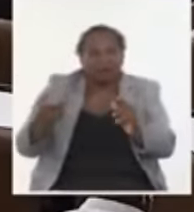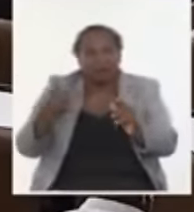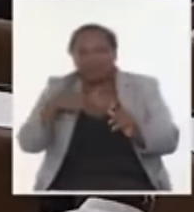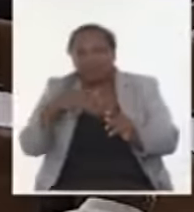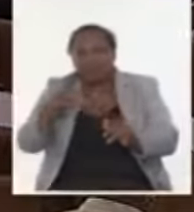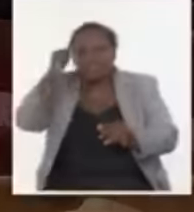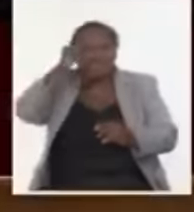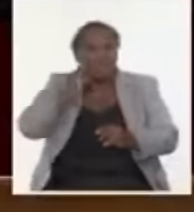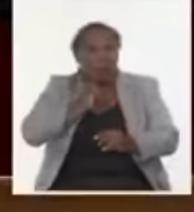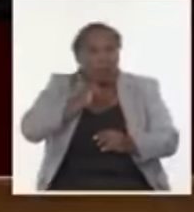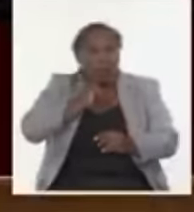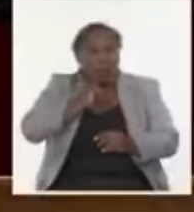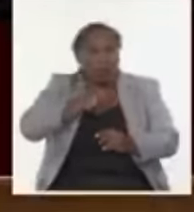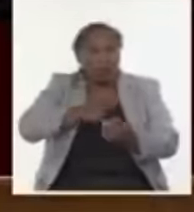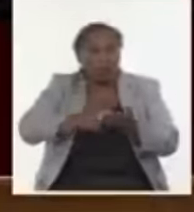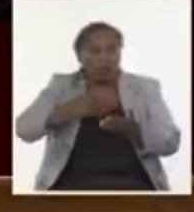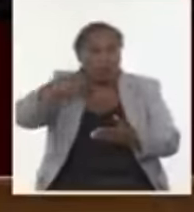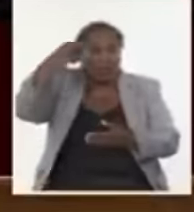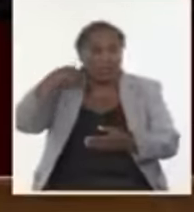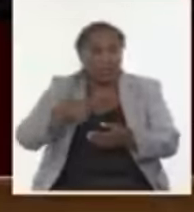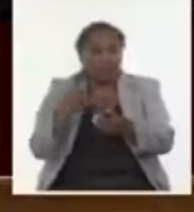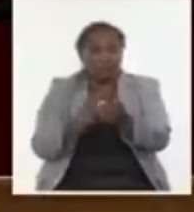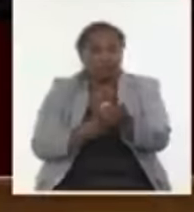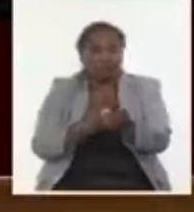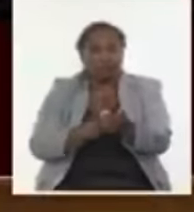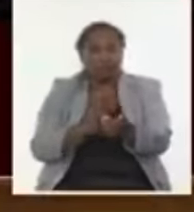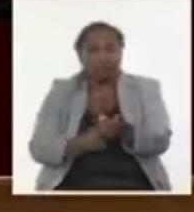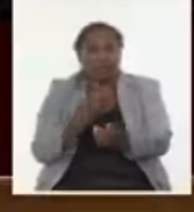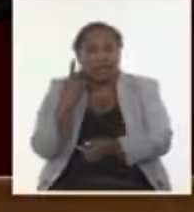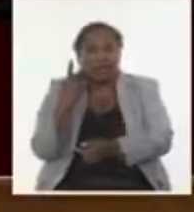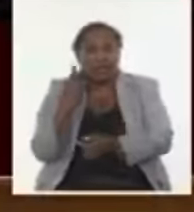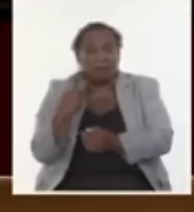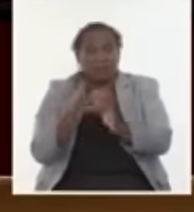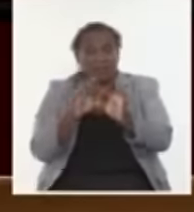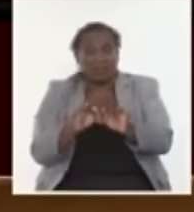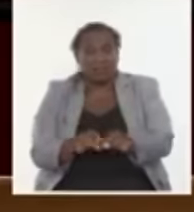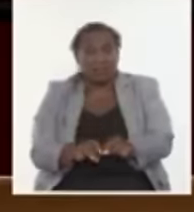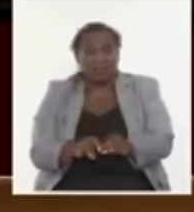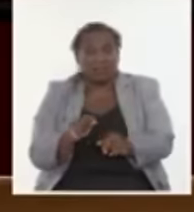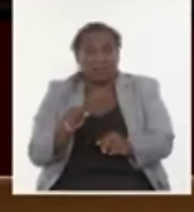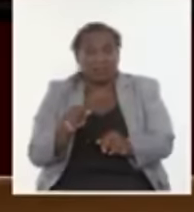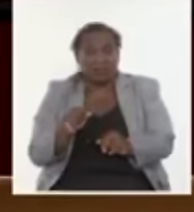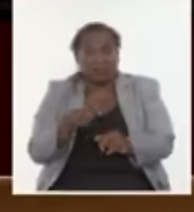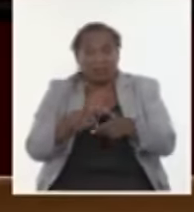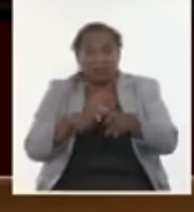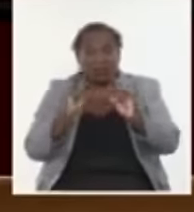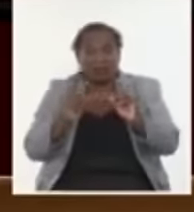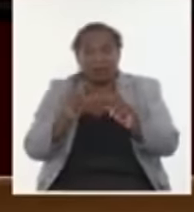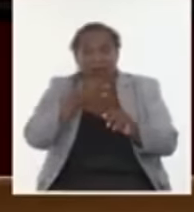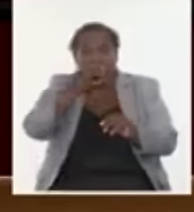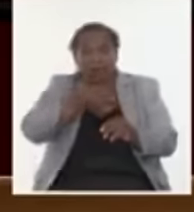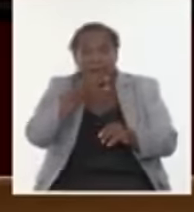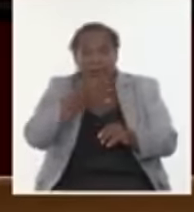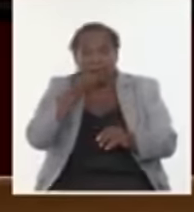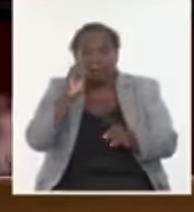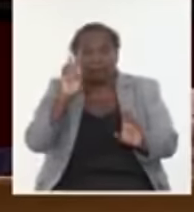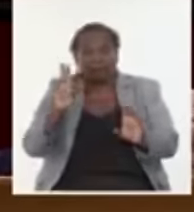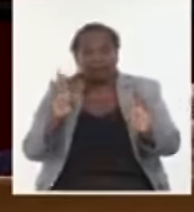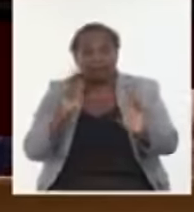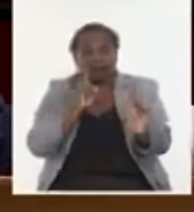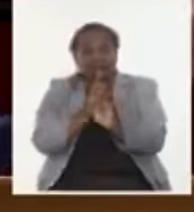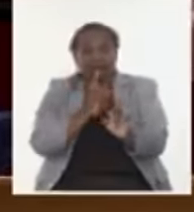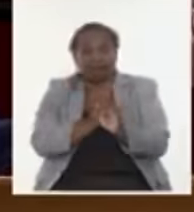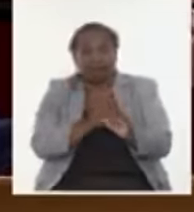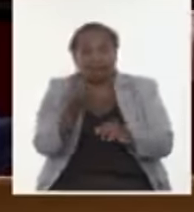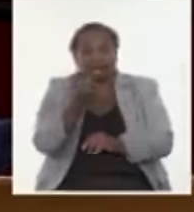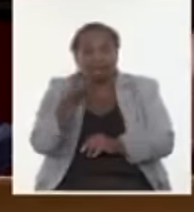sábado pasado, como ya es costumbre, el primer secretario dirigió la reunión, nos dijimos: vamos concentrando ahora y analizar,